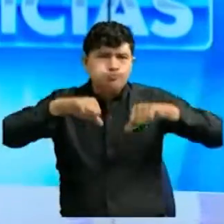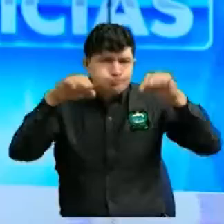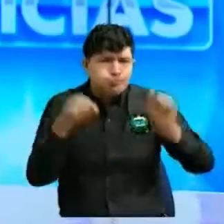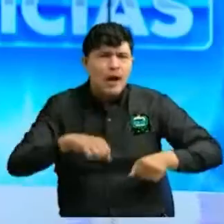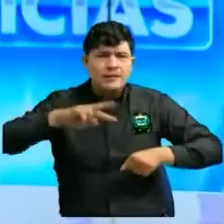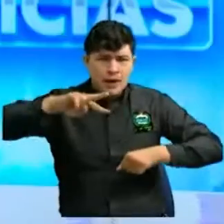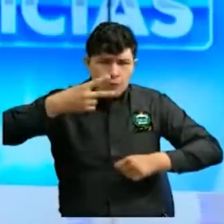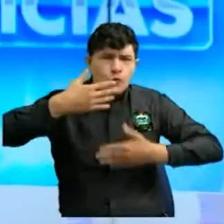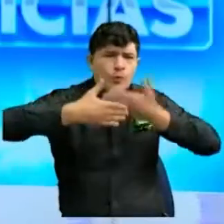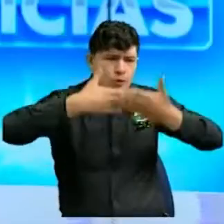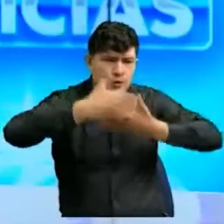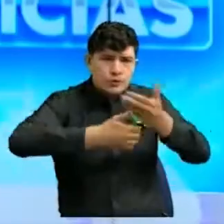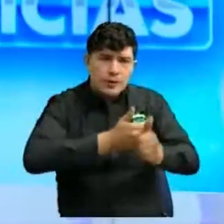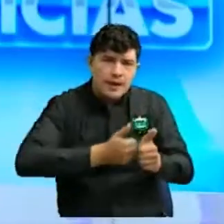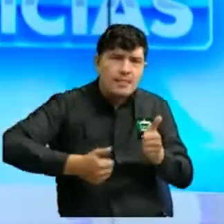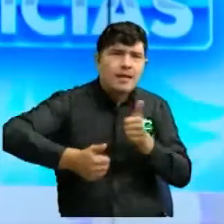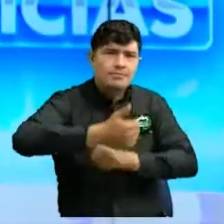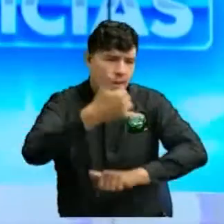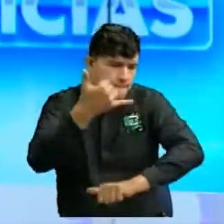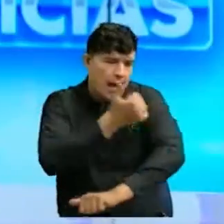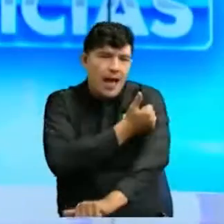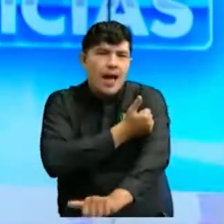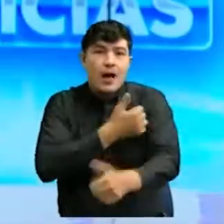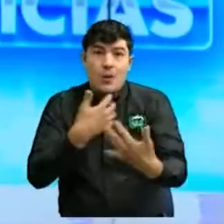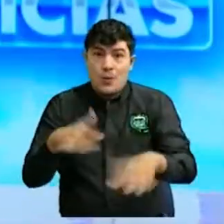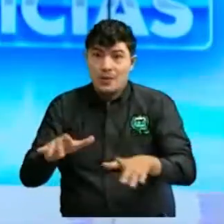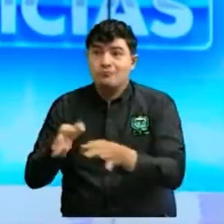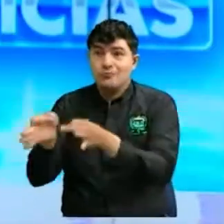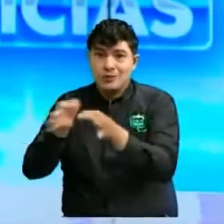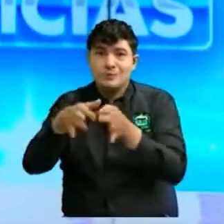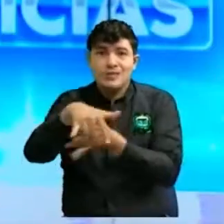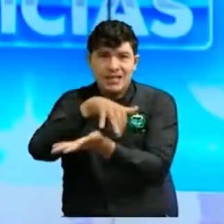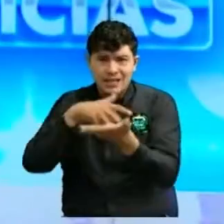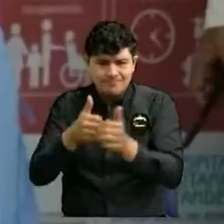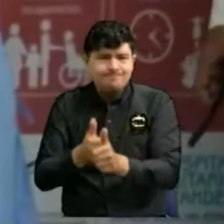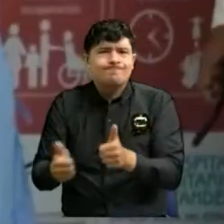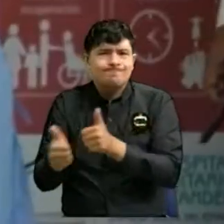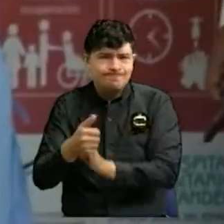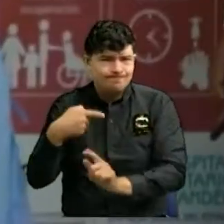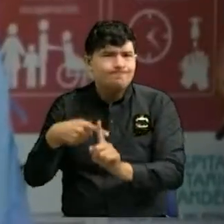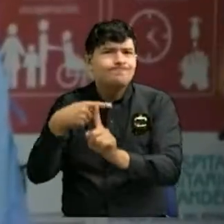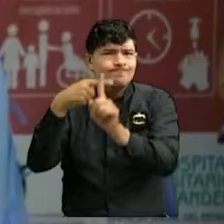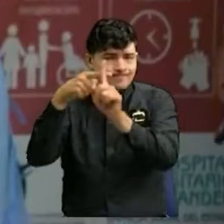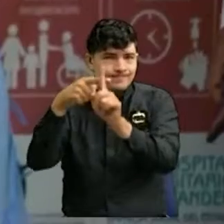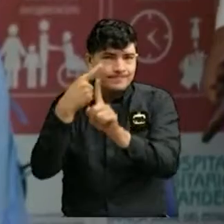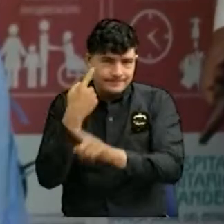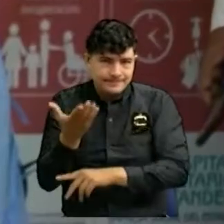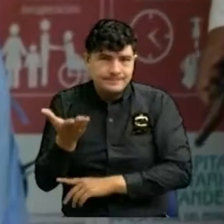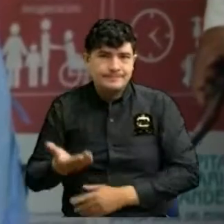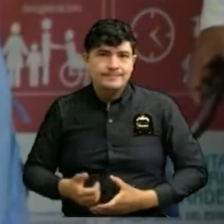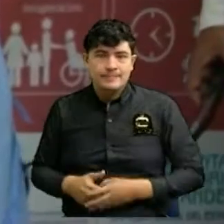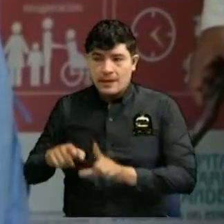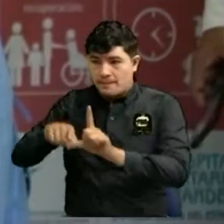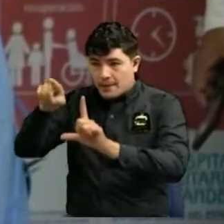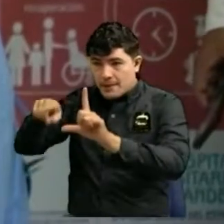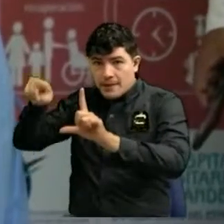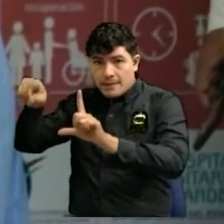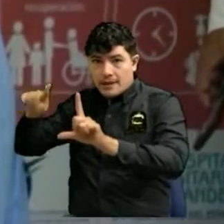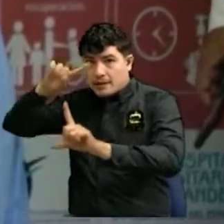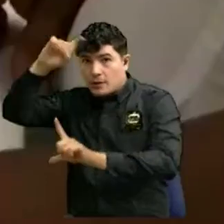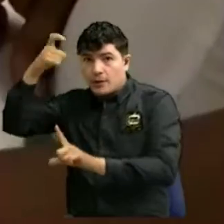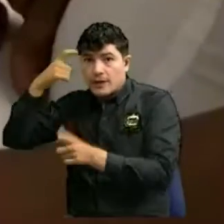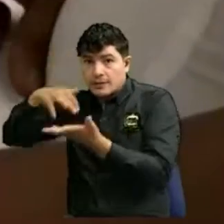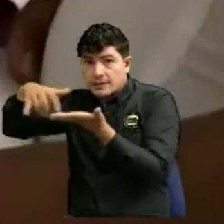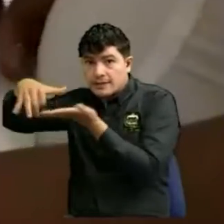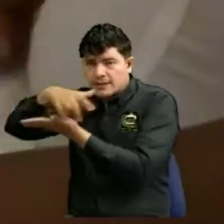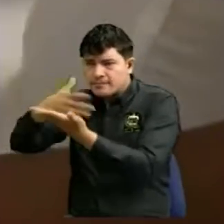registra un avance significativo en varios de sus municipios de acuerdo con las últimas cifras recibidas por parte de la gobernación de santander